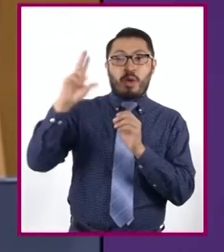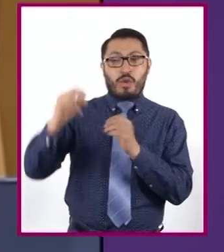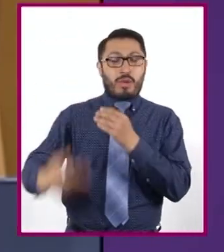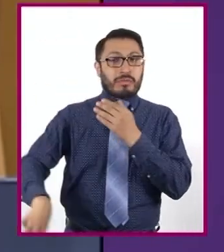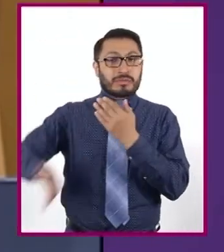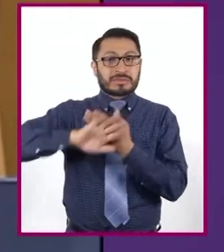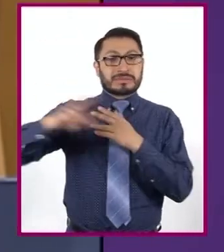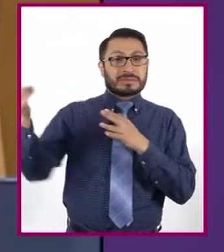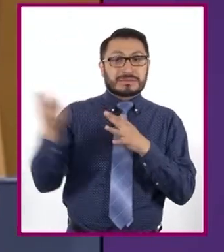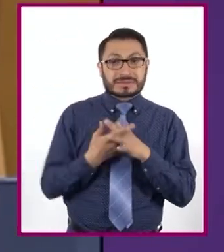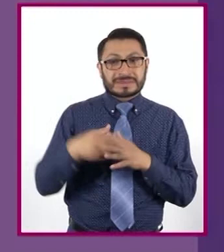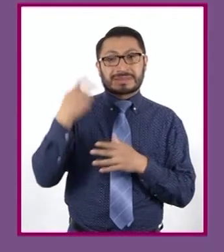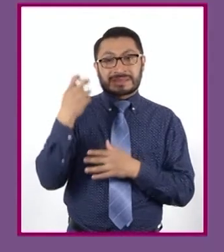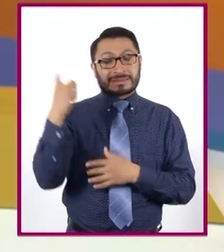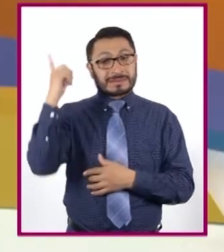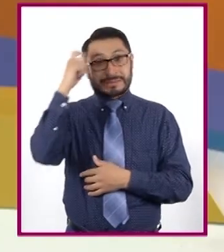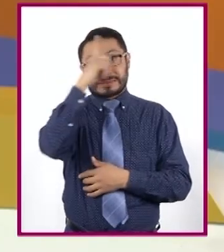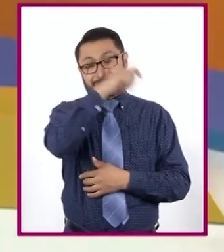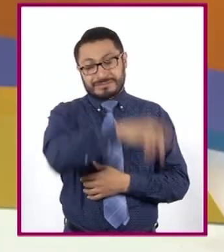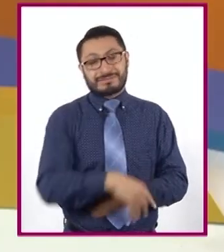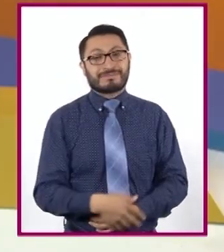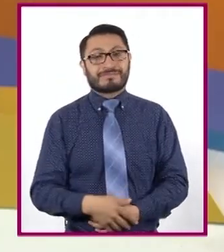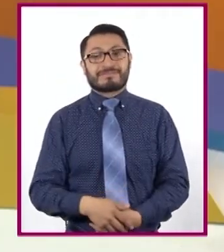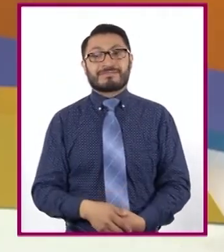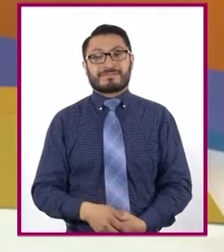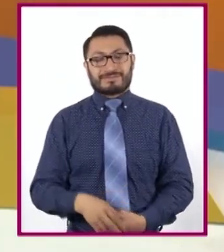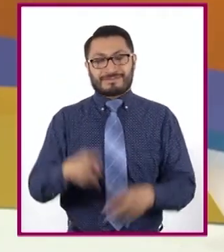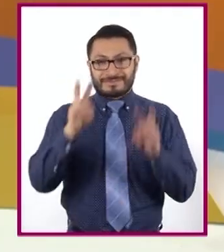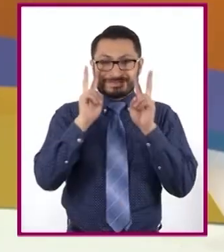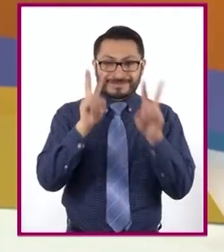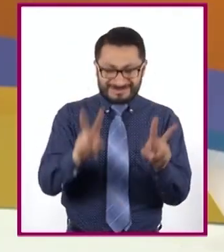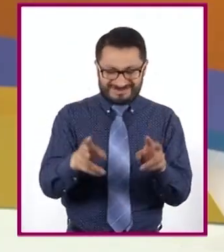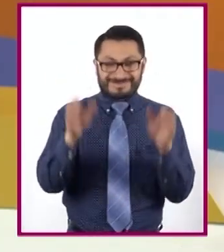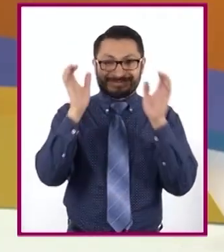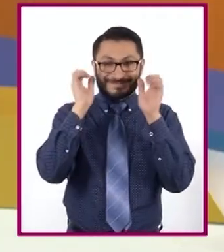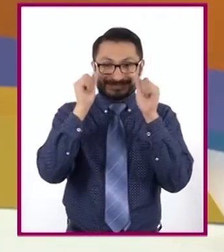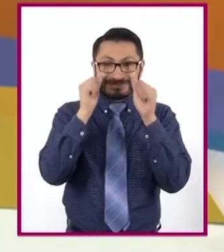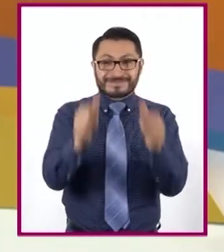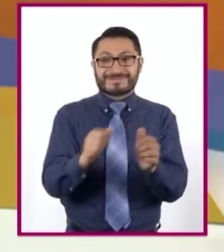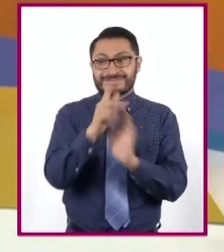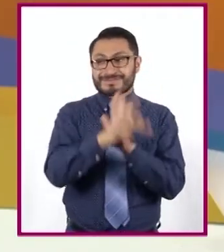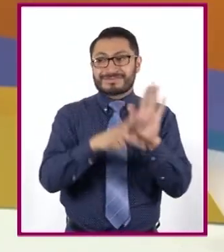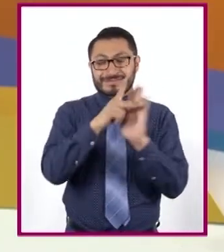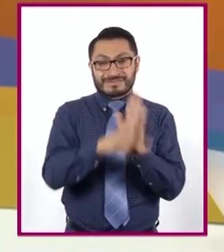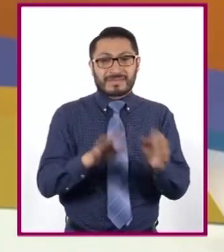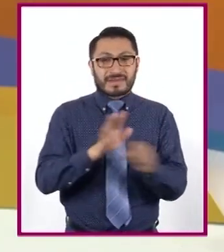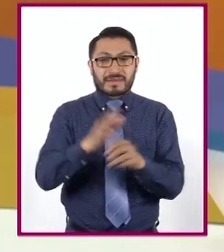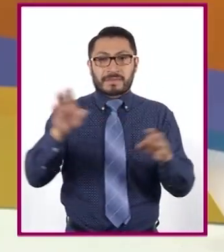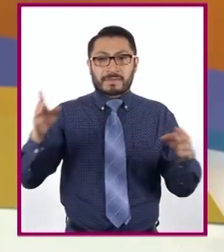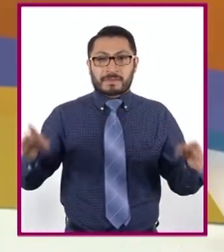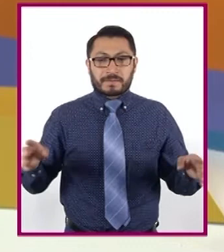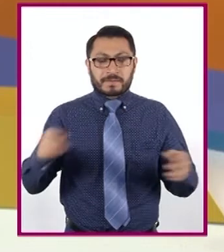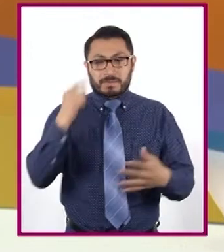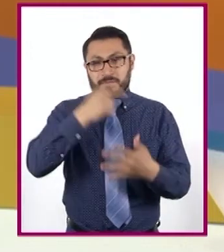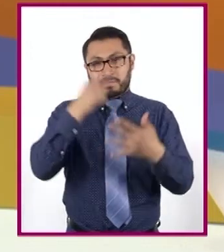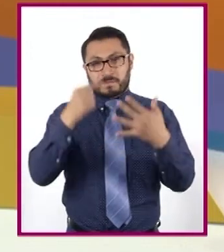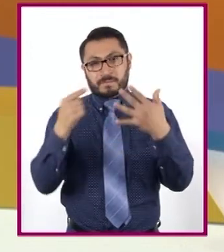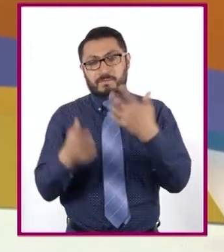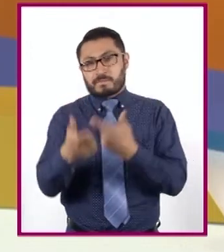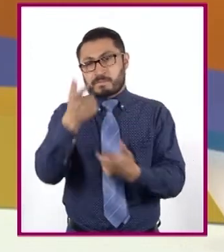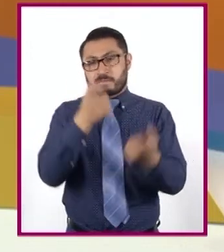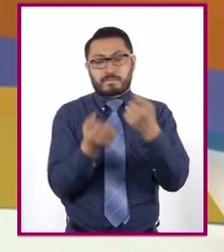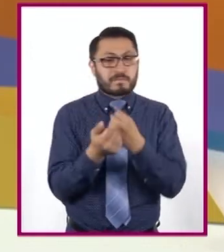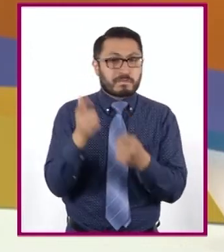lo más complicado, ¿no? Como pudimos ver y escuchar en el video, los factores económicos y sociales pueden